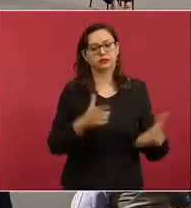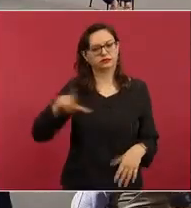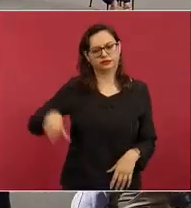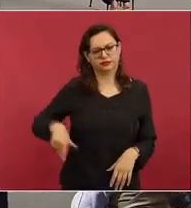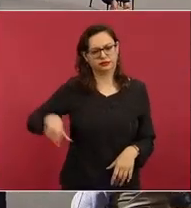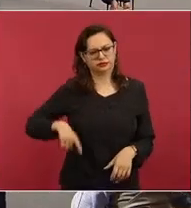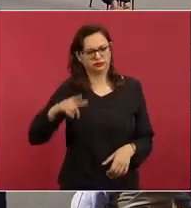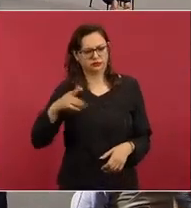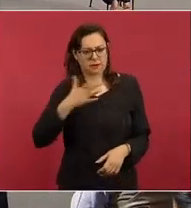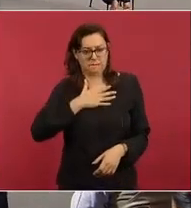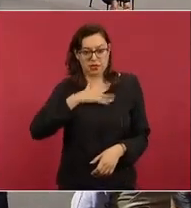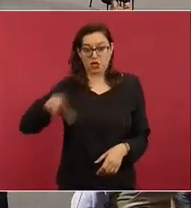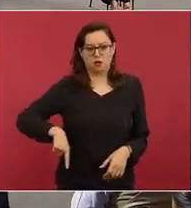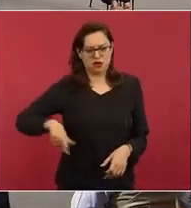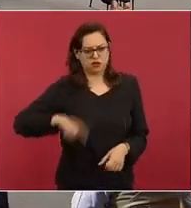de los conservadores